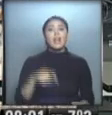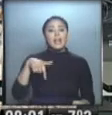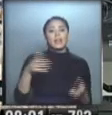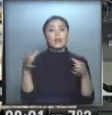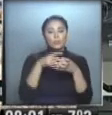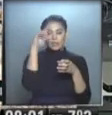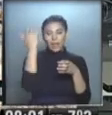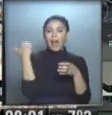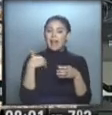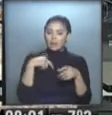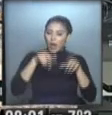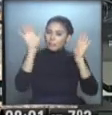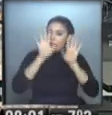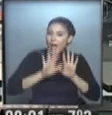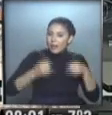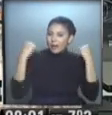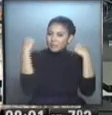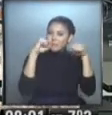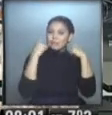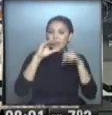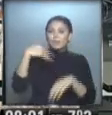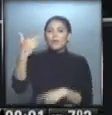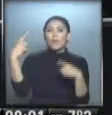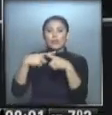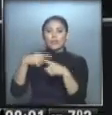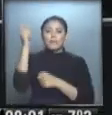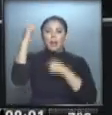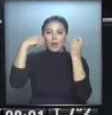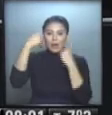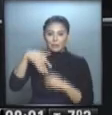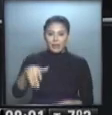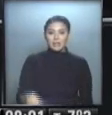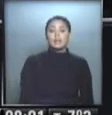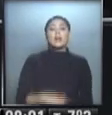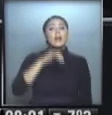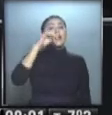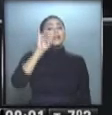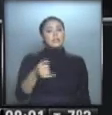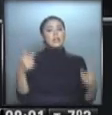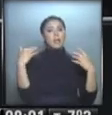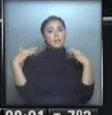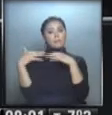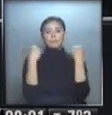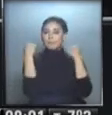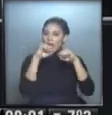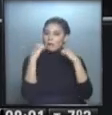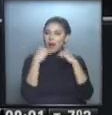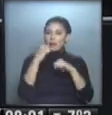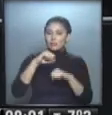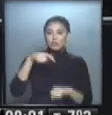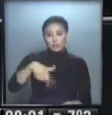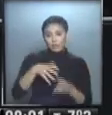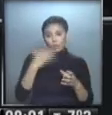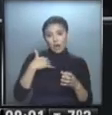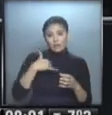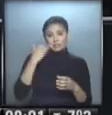Y la selección nacional se prepara para el partido frente a Paraguay, Juan. Sí, la preparación tiene que ver con este partido, el segundo, porque Argentina